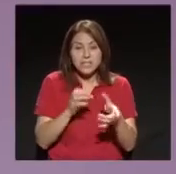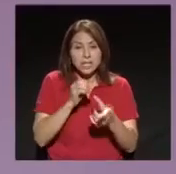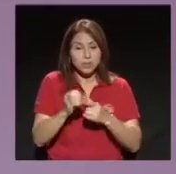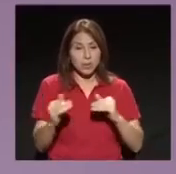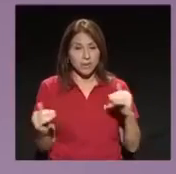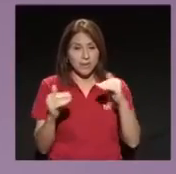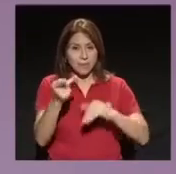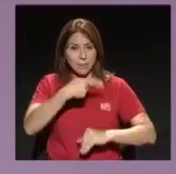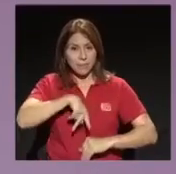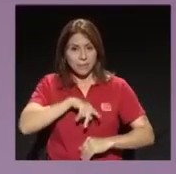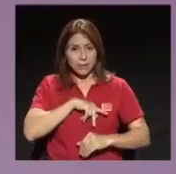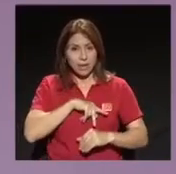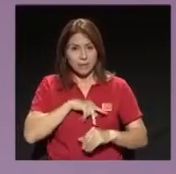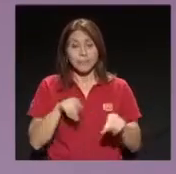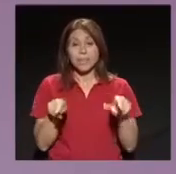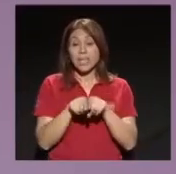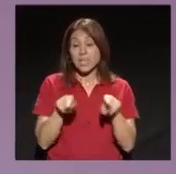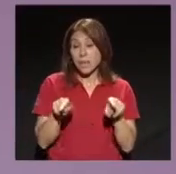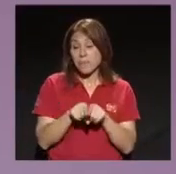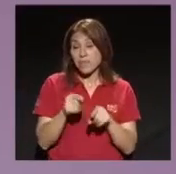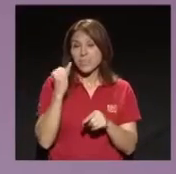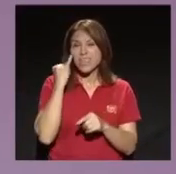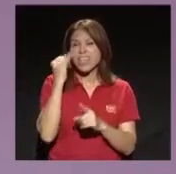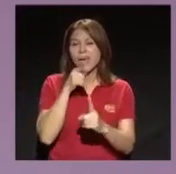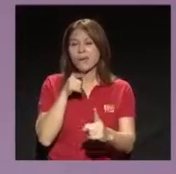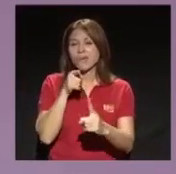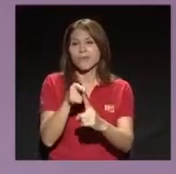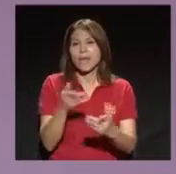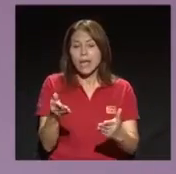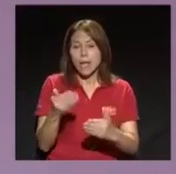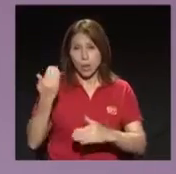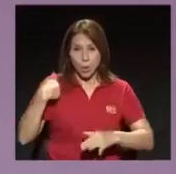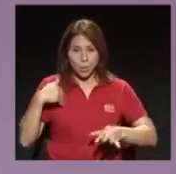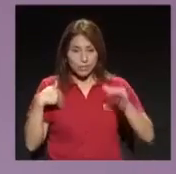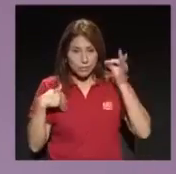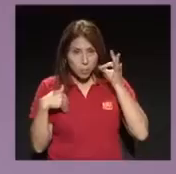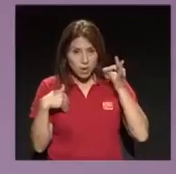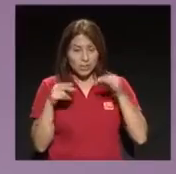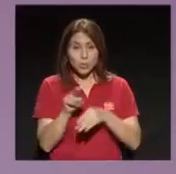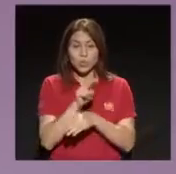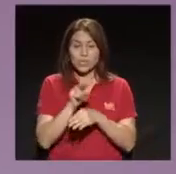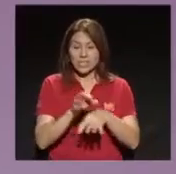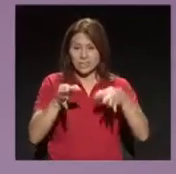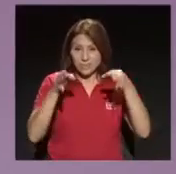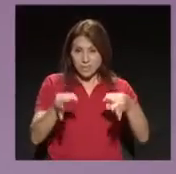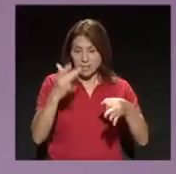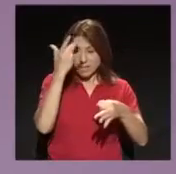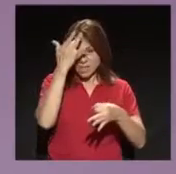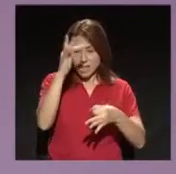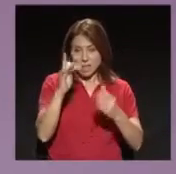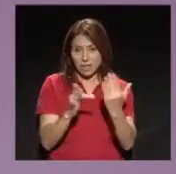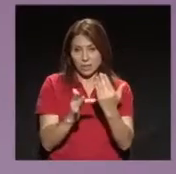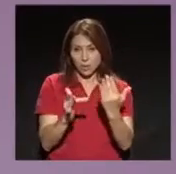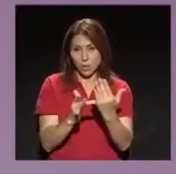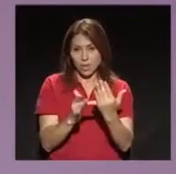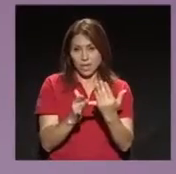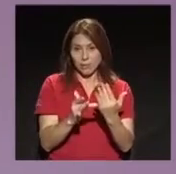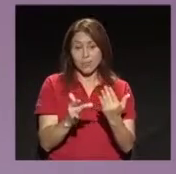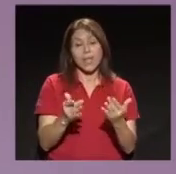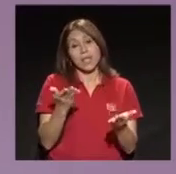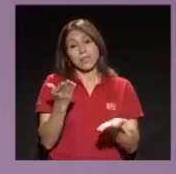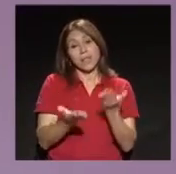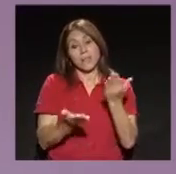también la idea es que tanto hombres como mujeres hagan un uso inteligente y con objetivo de la tecnología, que probablemente eso nos colabore a